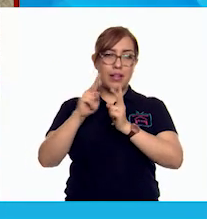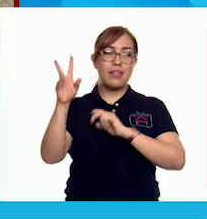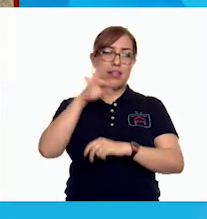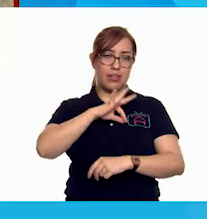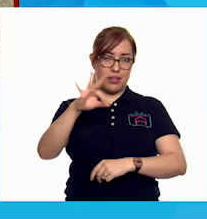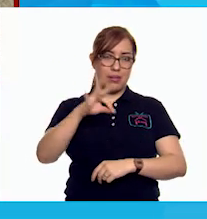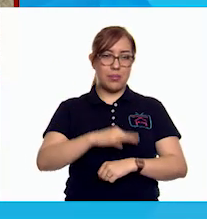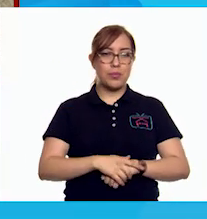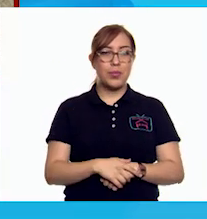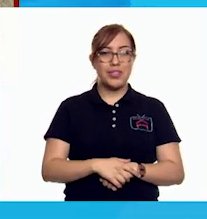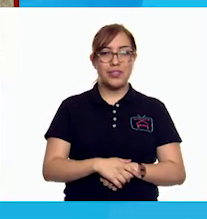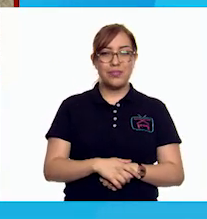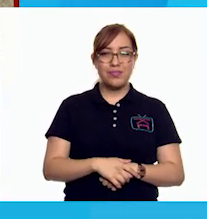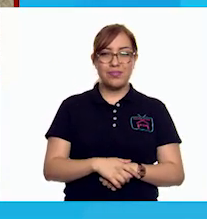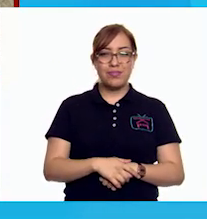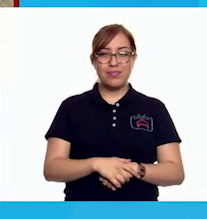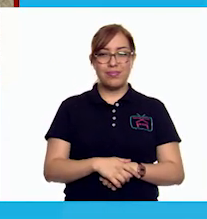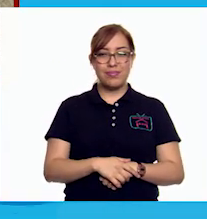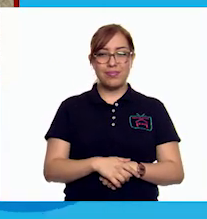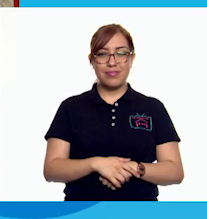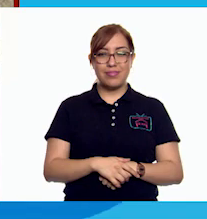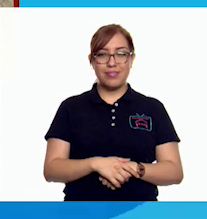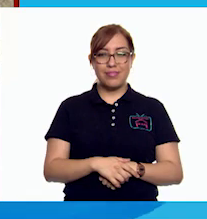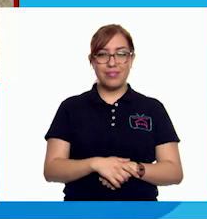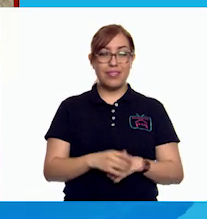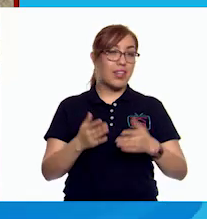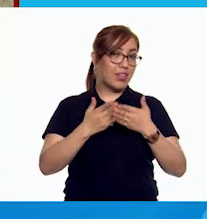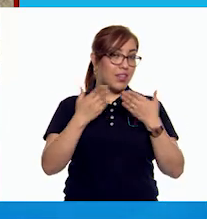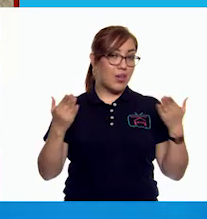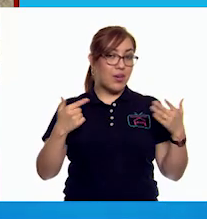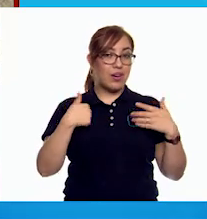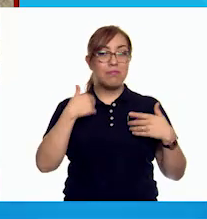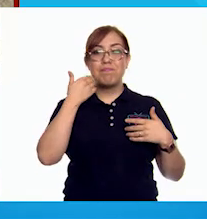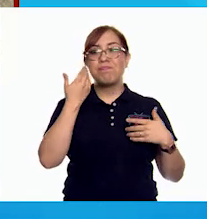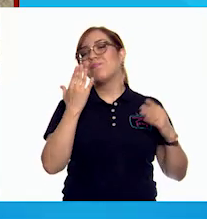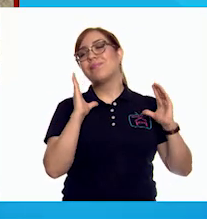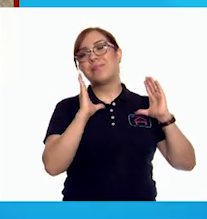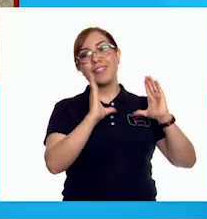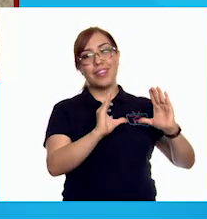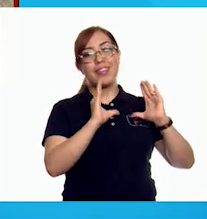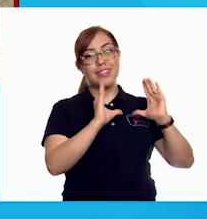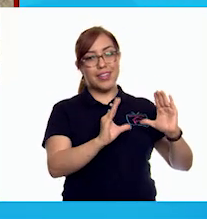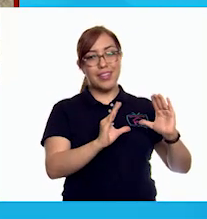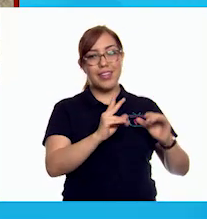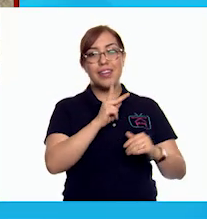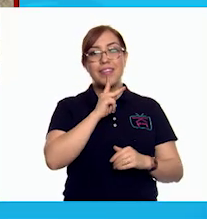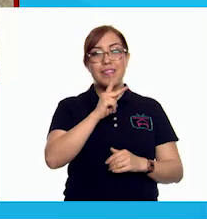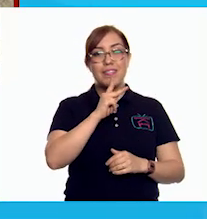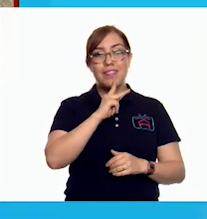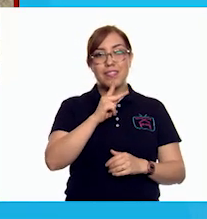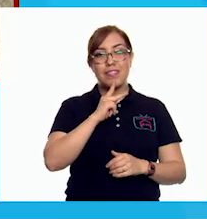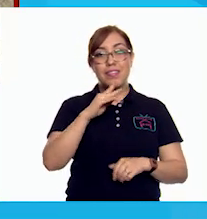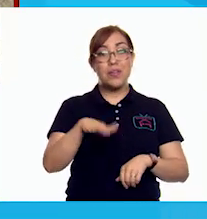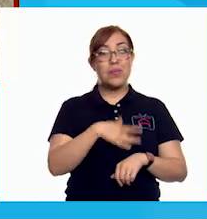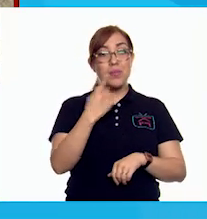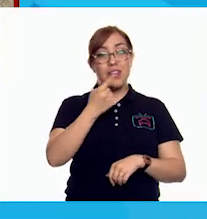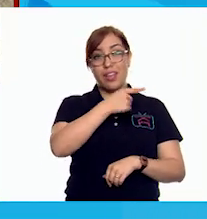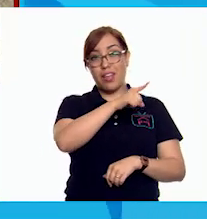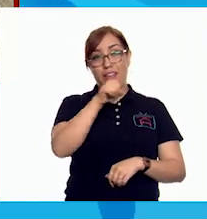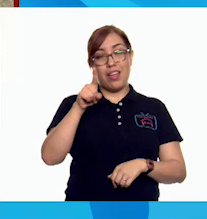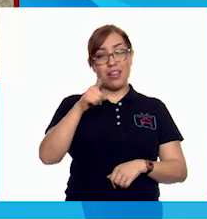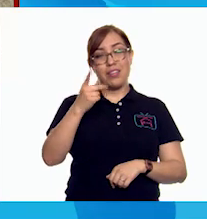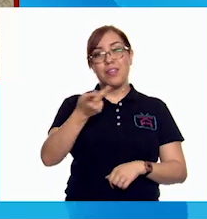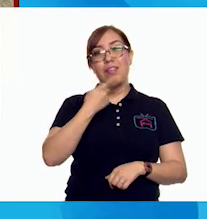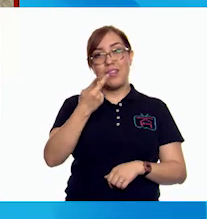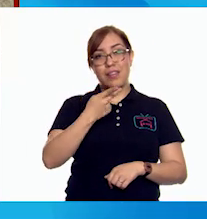y les quiero enseñar a mi papá porque ellos no hablan chocholteco.